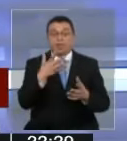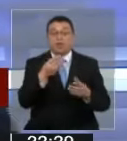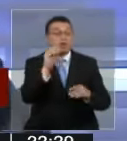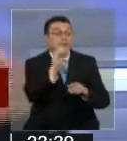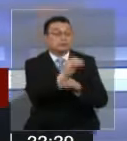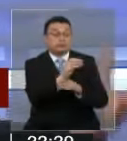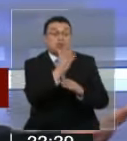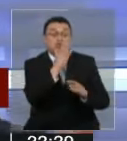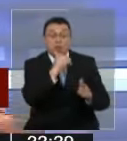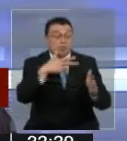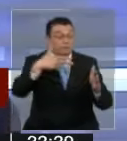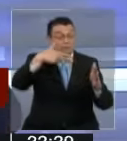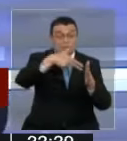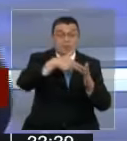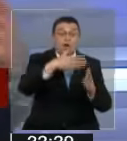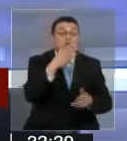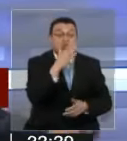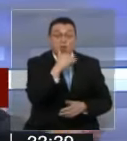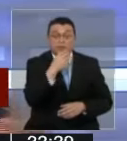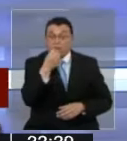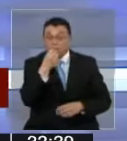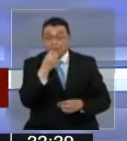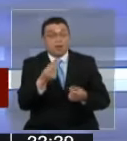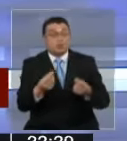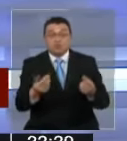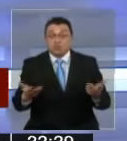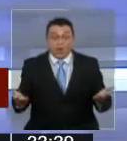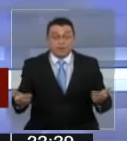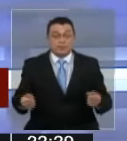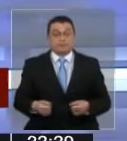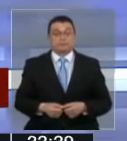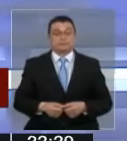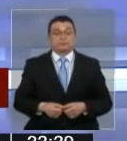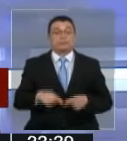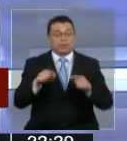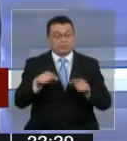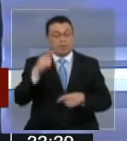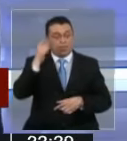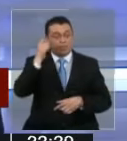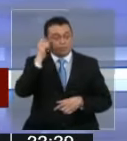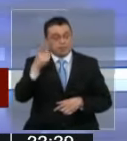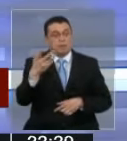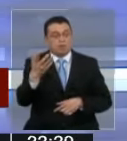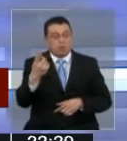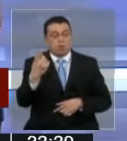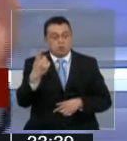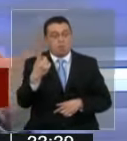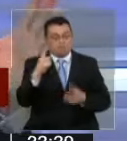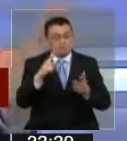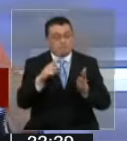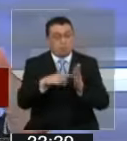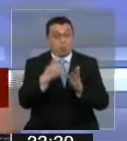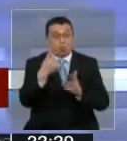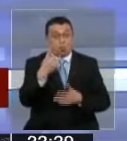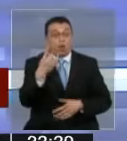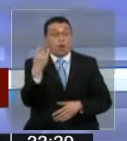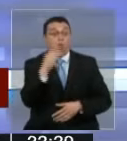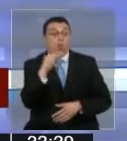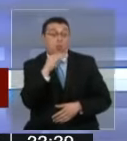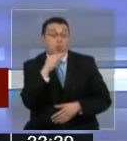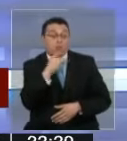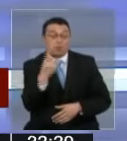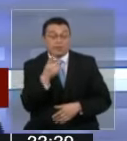desabastecimiento, no hay combustible, hay problemas de alimentos. Entonces, entendamos de que hay una primera emergencia que tiene